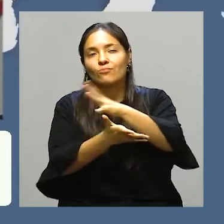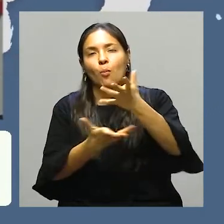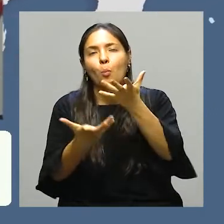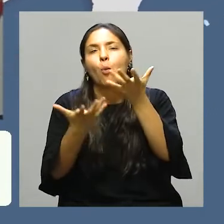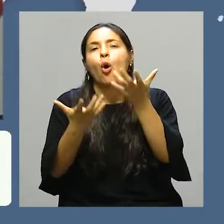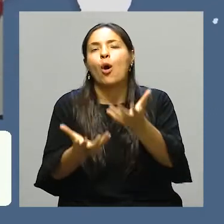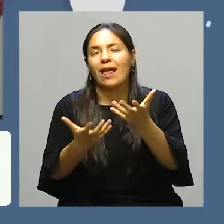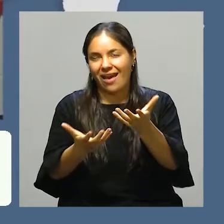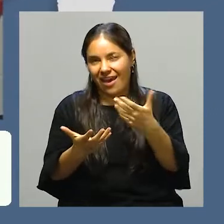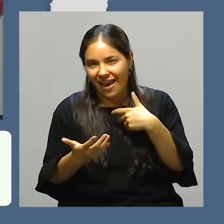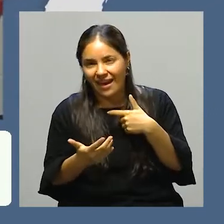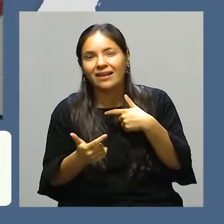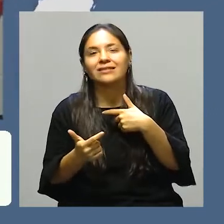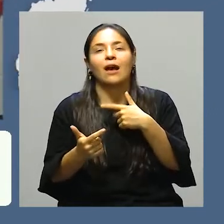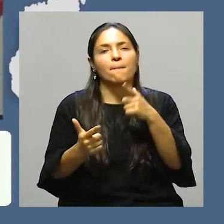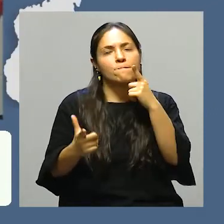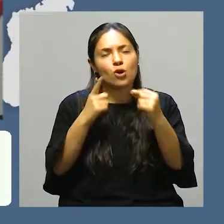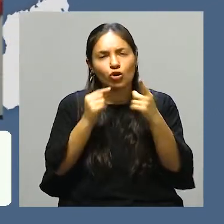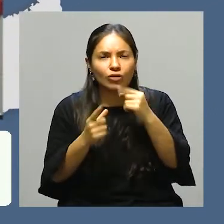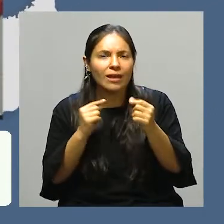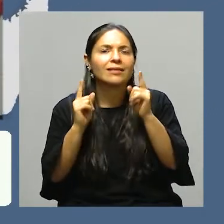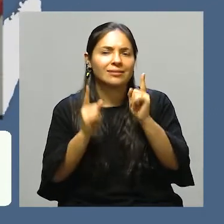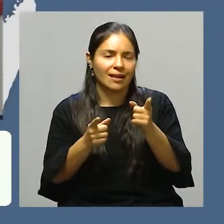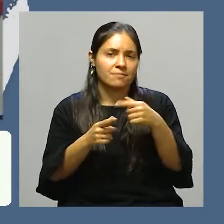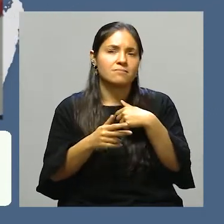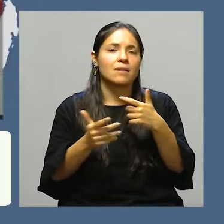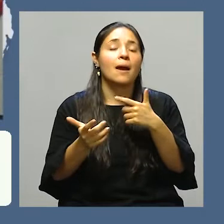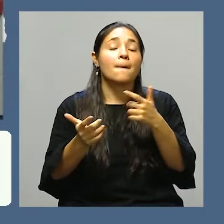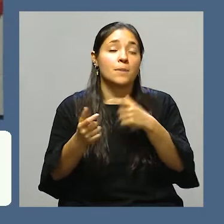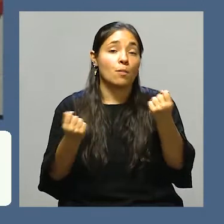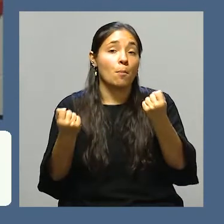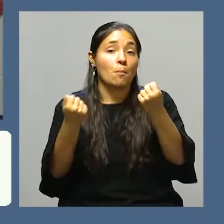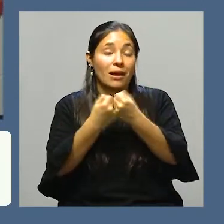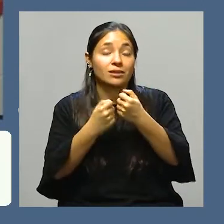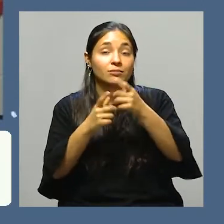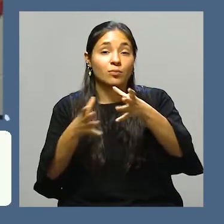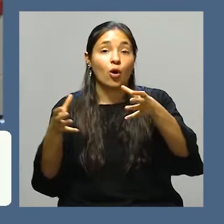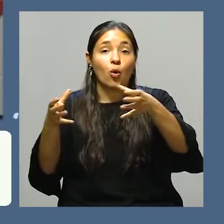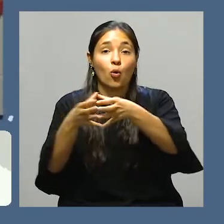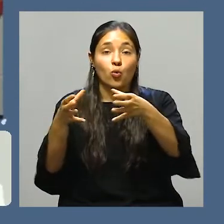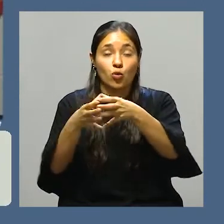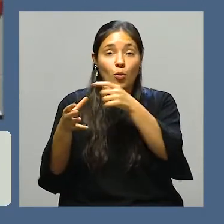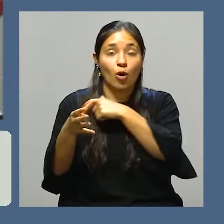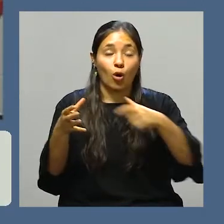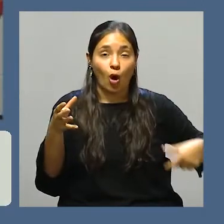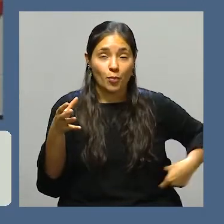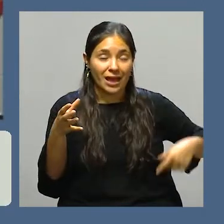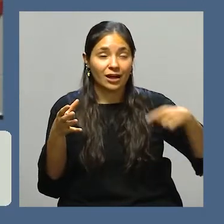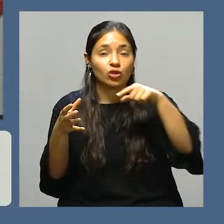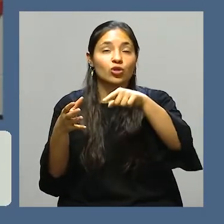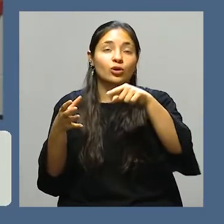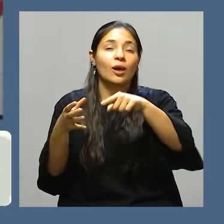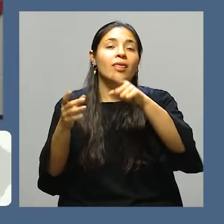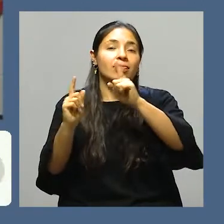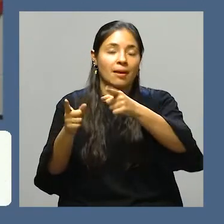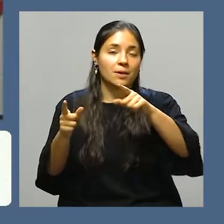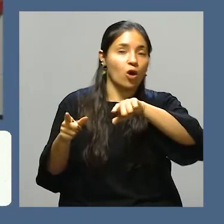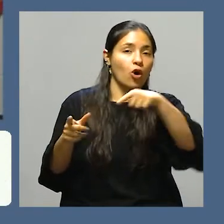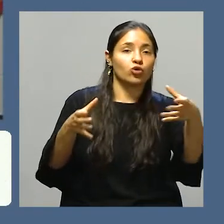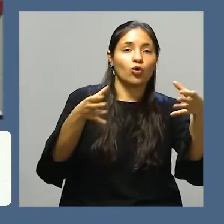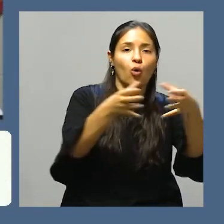el presidente Iván Duque va a buscar suspender las elecciones. Iván Duque ha salido a decir que esto no es así. Y la pregunta que me hago